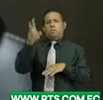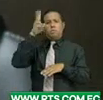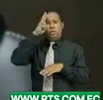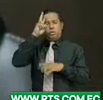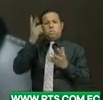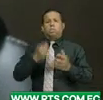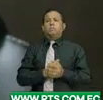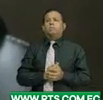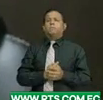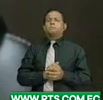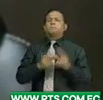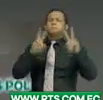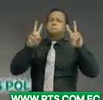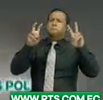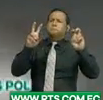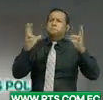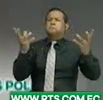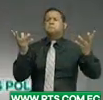son los delitos